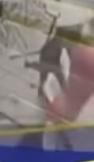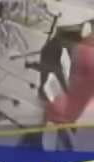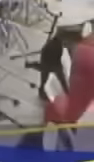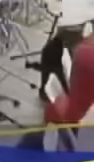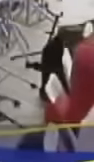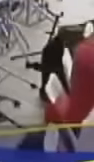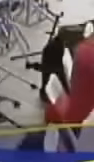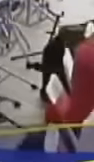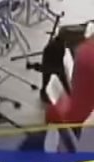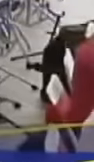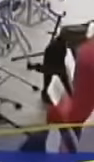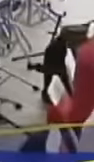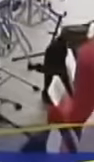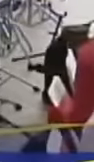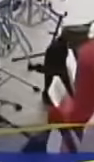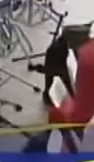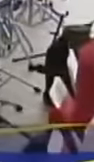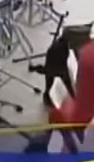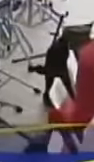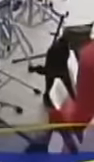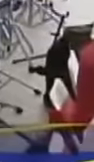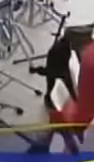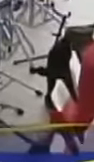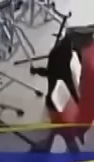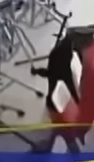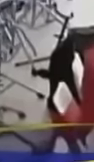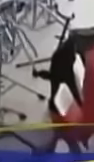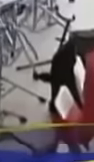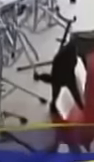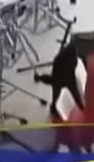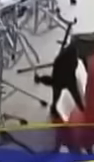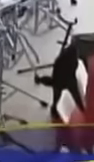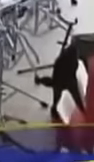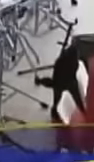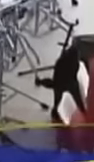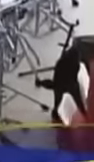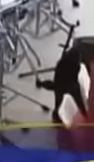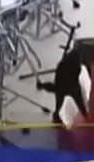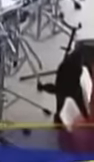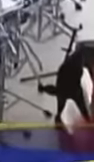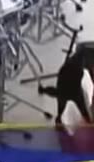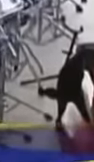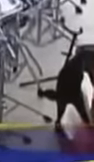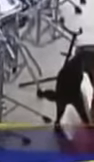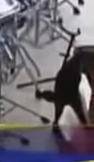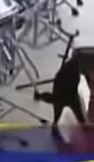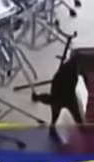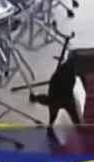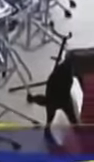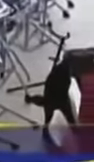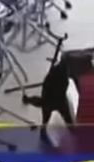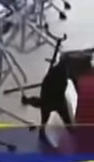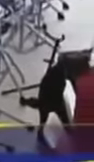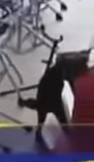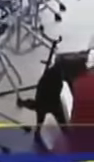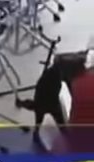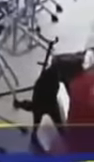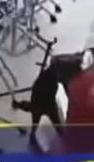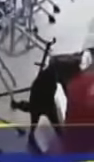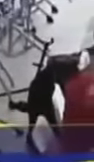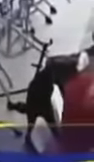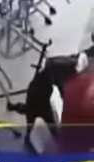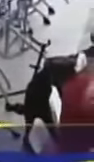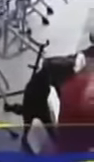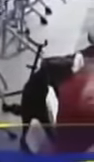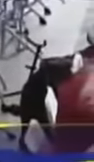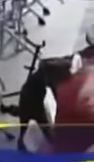bolivariana, Hugo Chávez. ¡Que viva la libertad! ¡Que viva la patria! ¡Que viva la Fuerza Armada Nacional